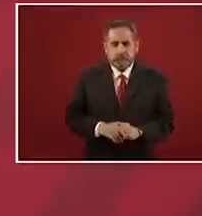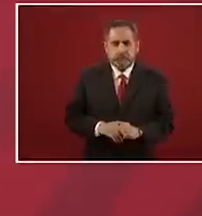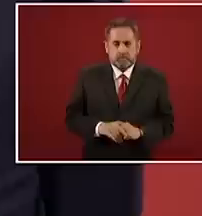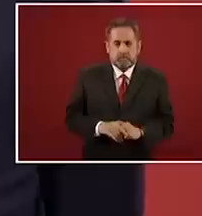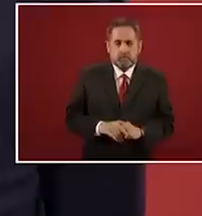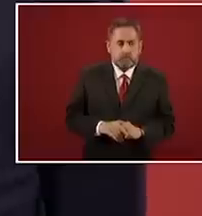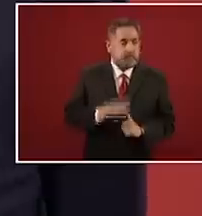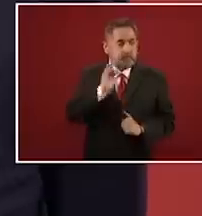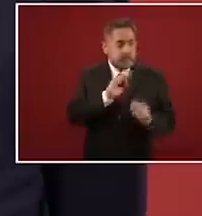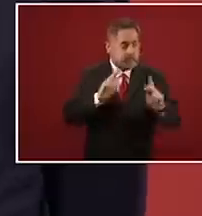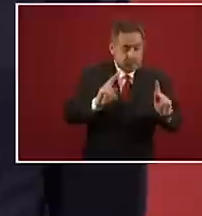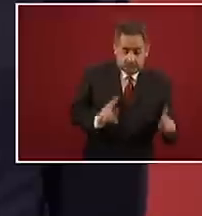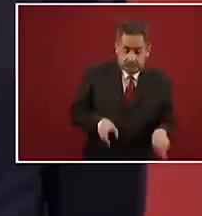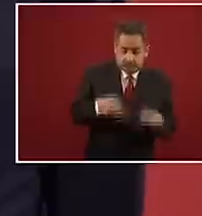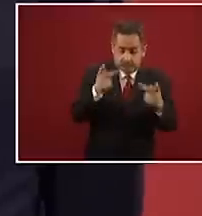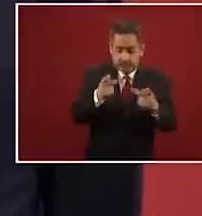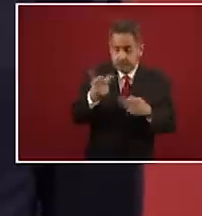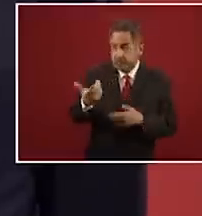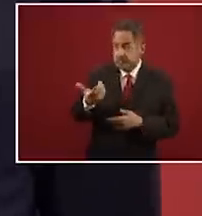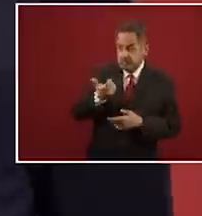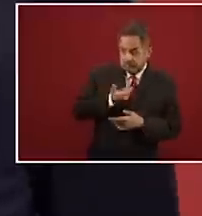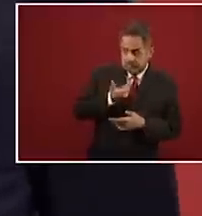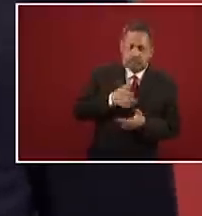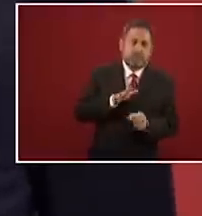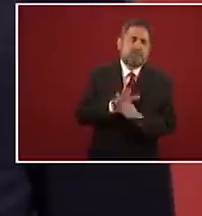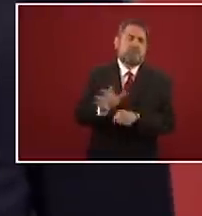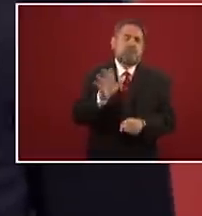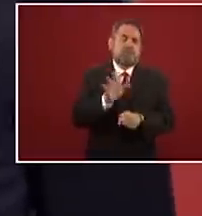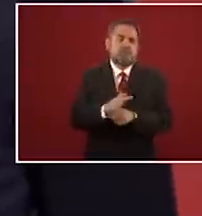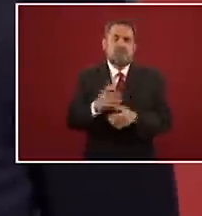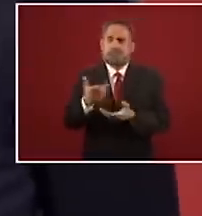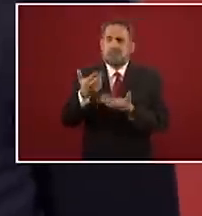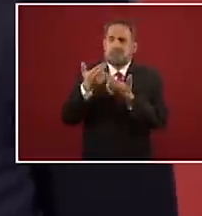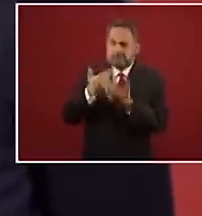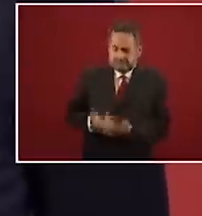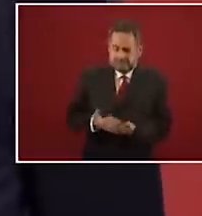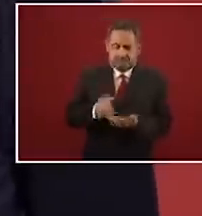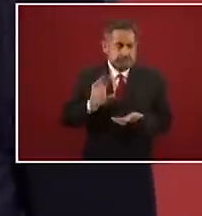Si se vende el avión, lo que